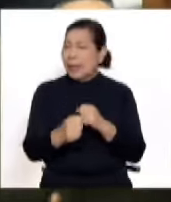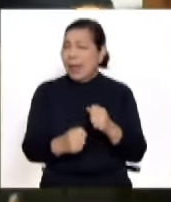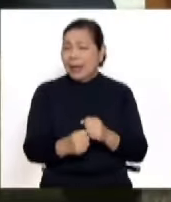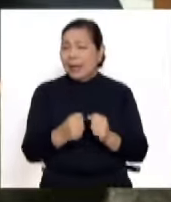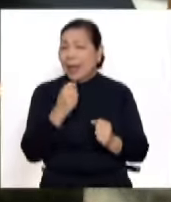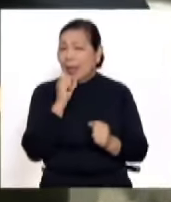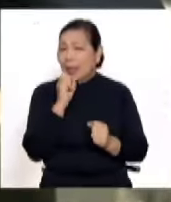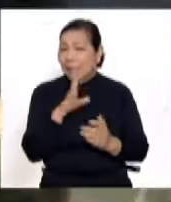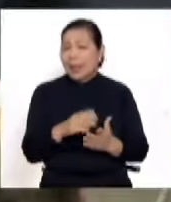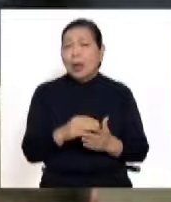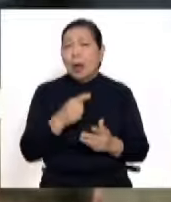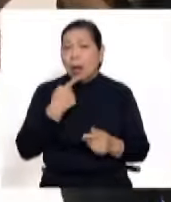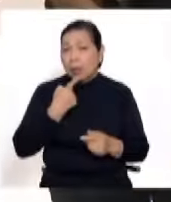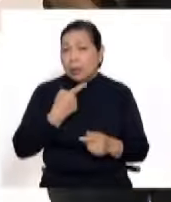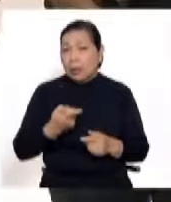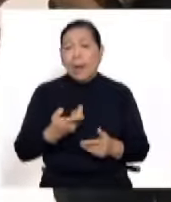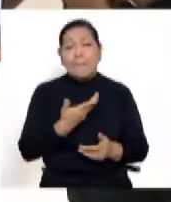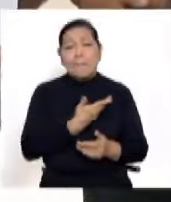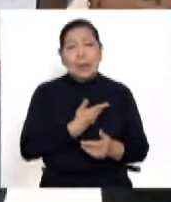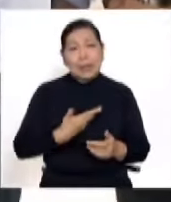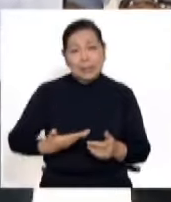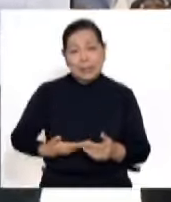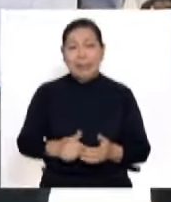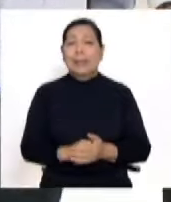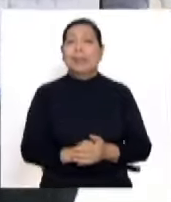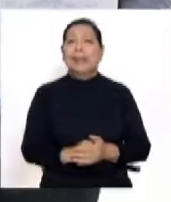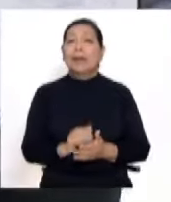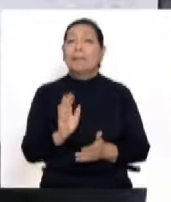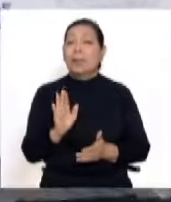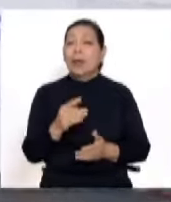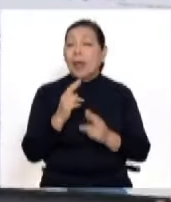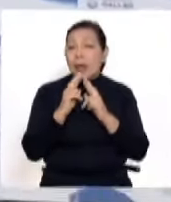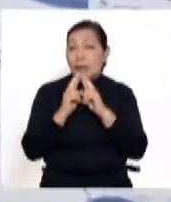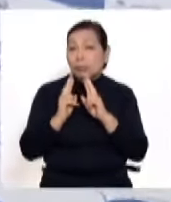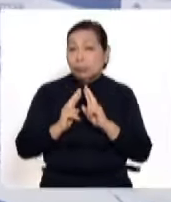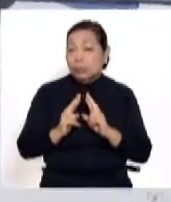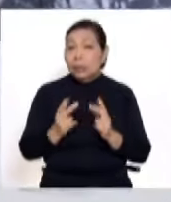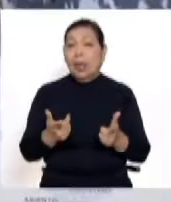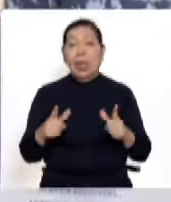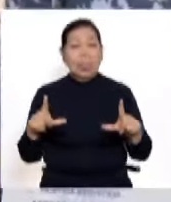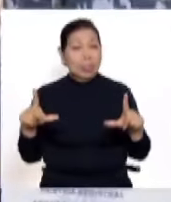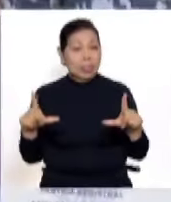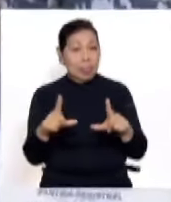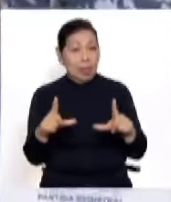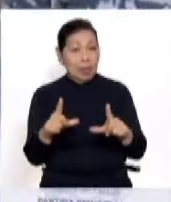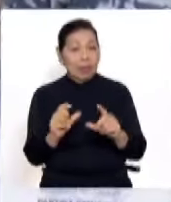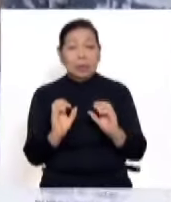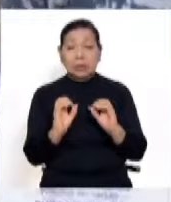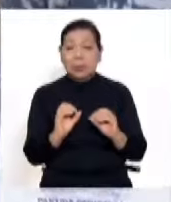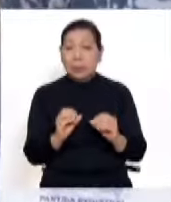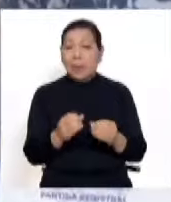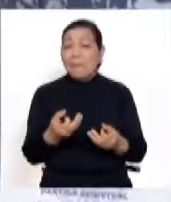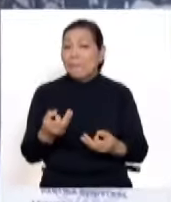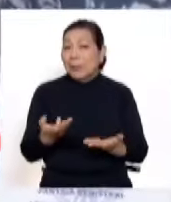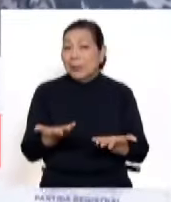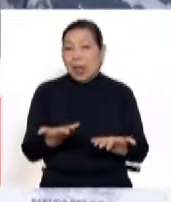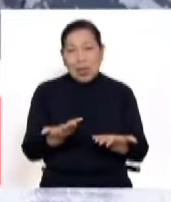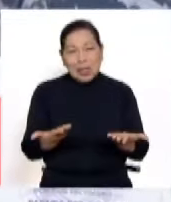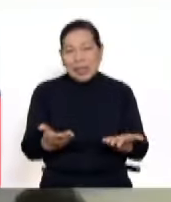año, señala un comunicado de la Presidencia de la República. Ello en respuesta a un reportaje periodístico que da cuenta de